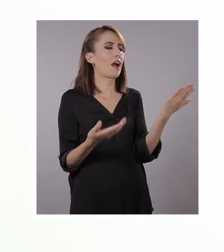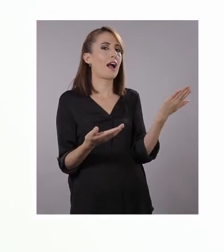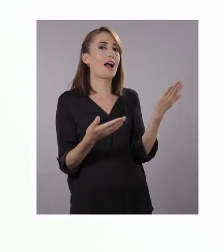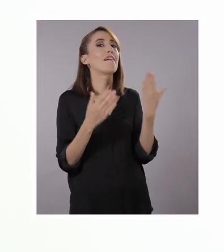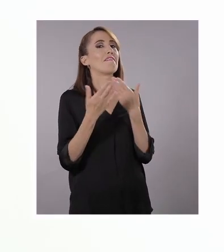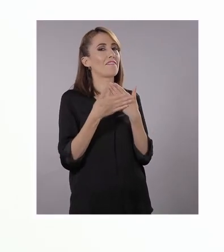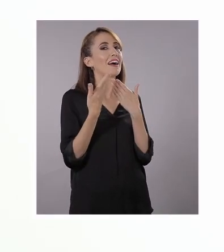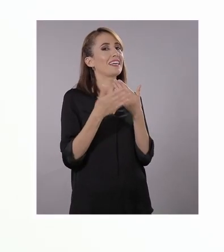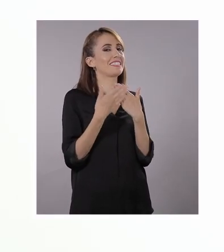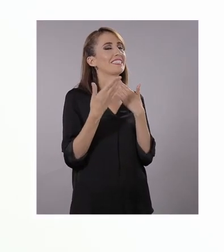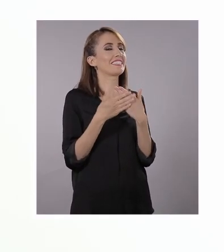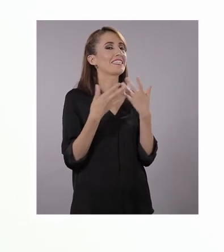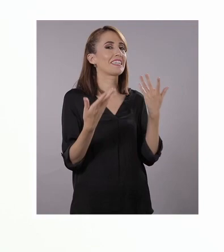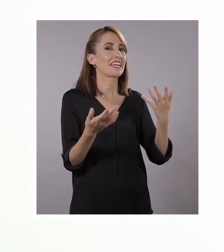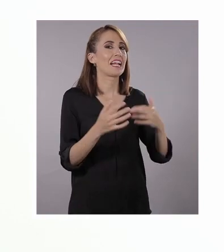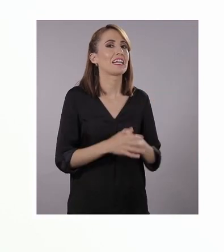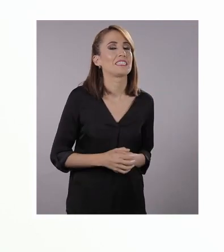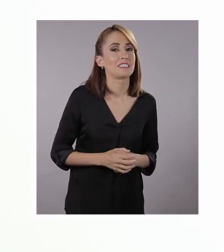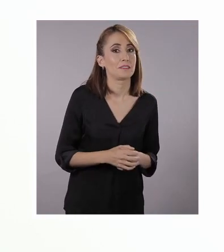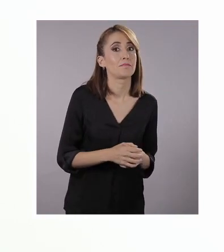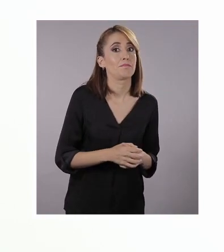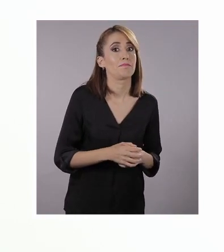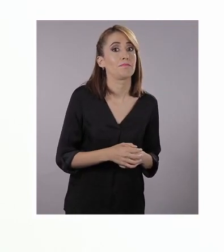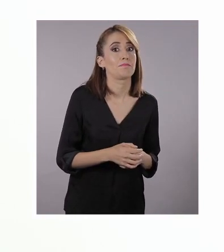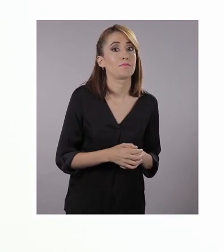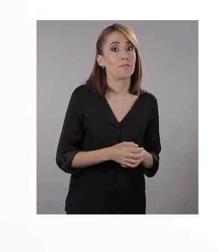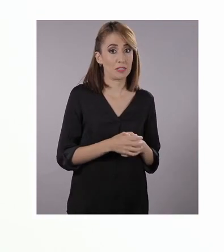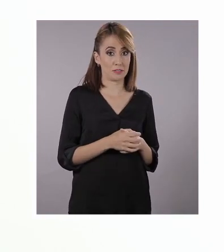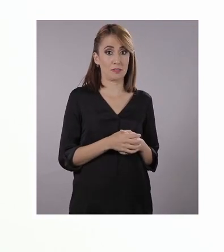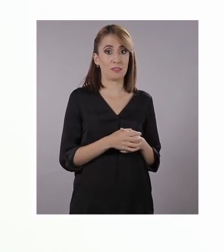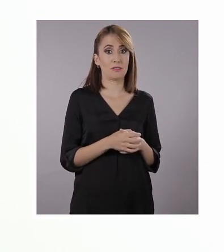77. Ya la tengo, esa es facilita.